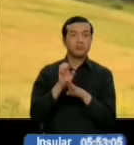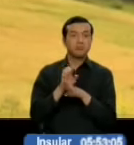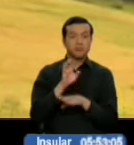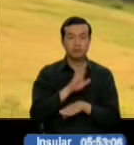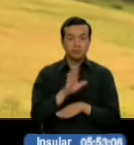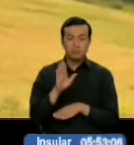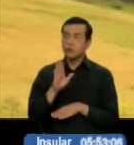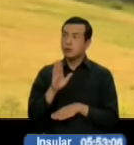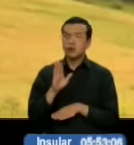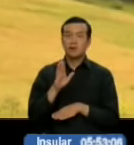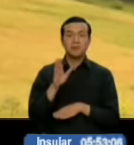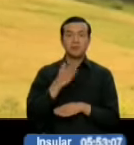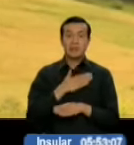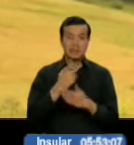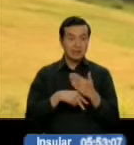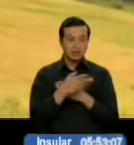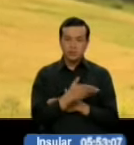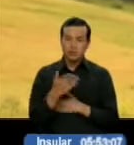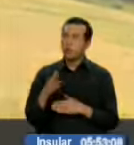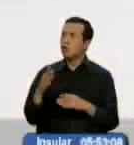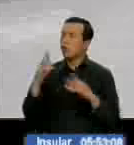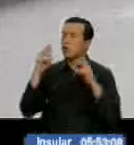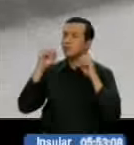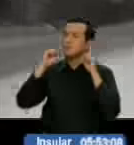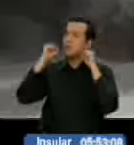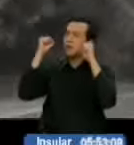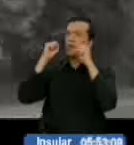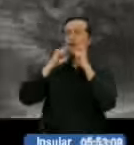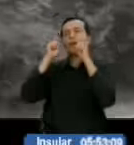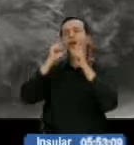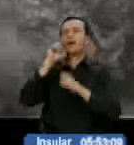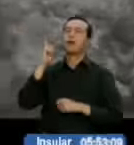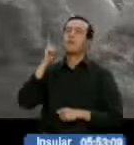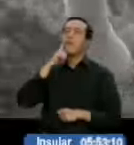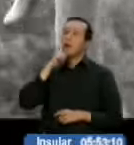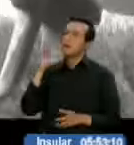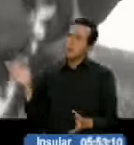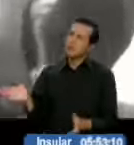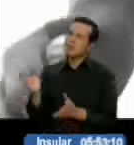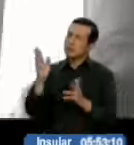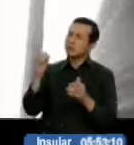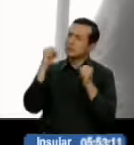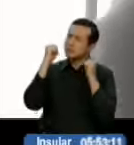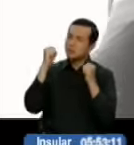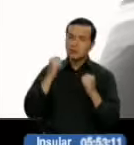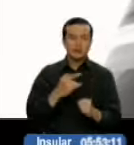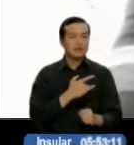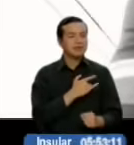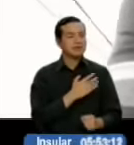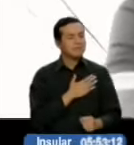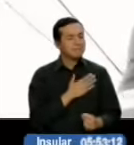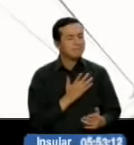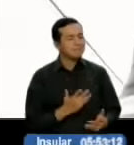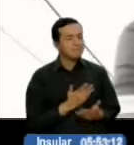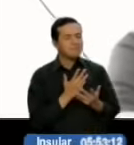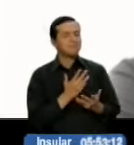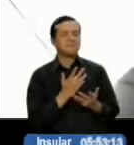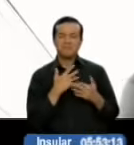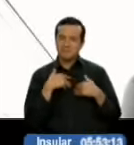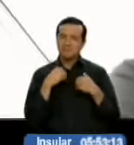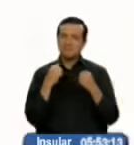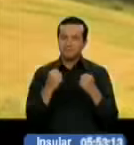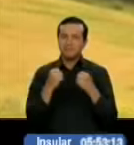que están ahí y un grito de ellos, que vamos papi, eso para mí me motiva y me da muchas